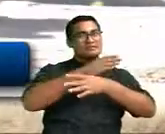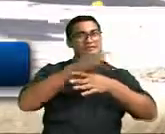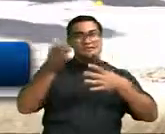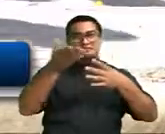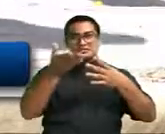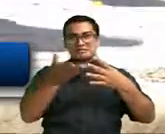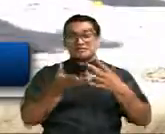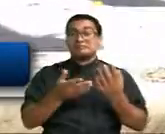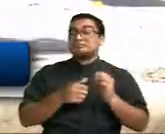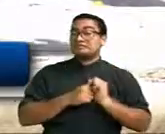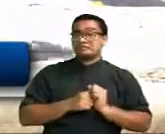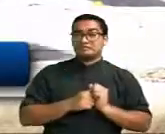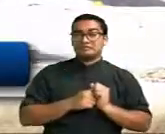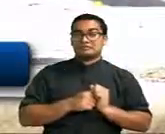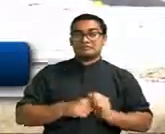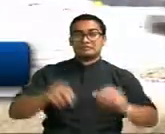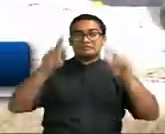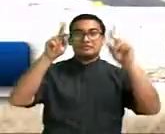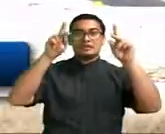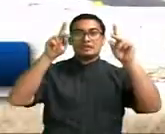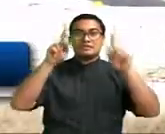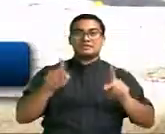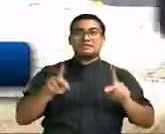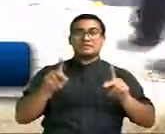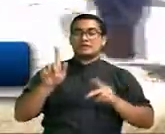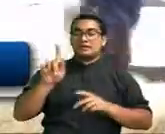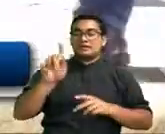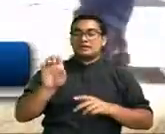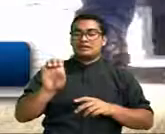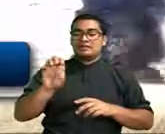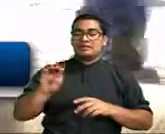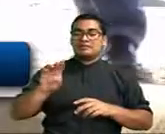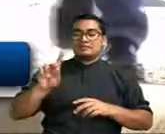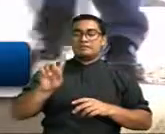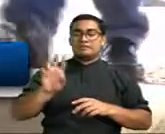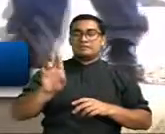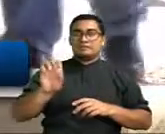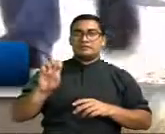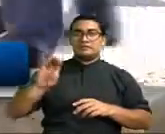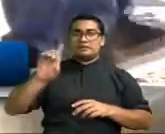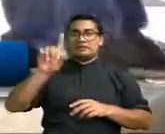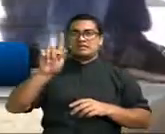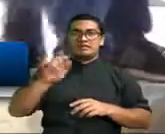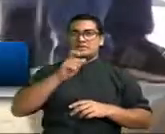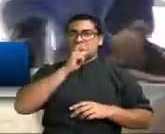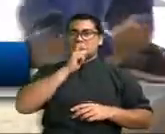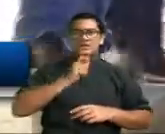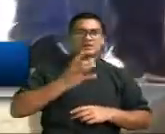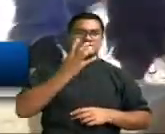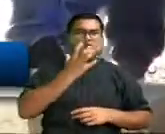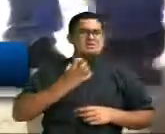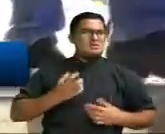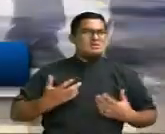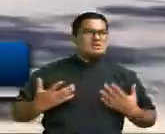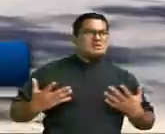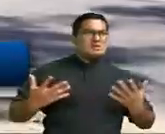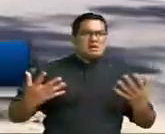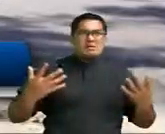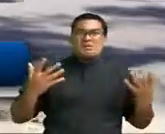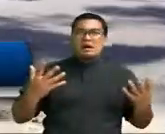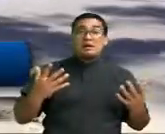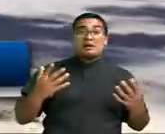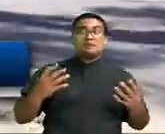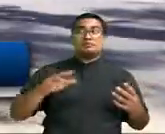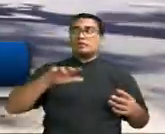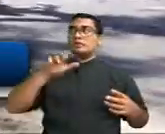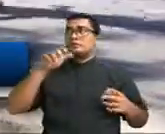de una persona con un temperamento demasiado enojado, irritable, otro que tiene un temperamento